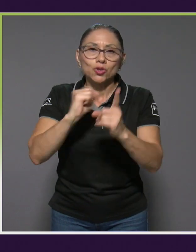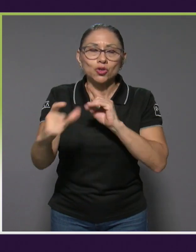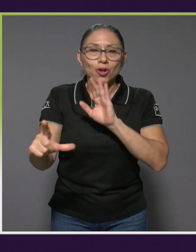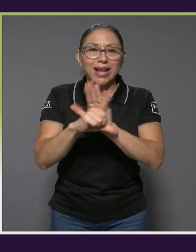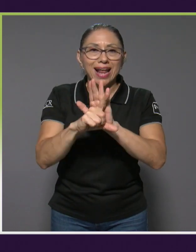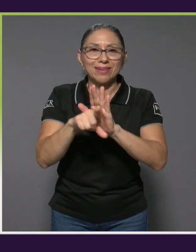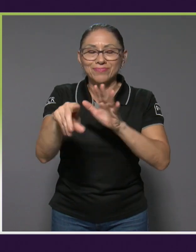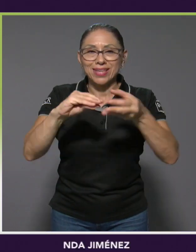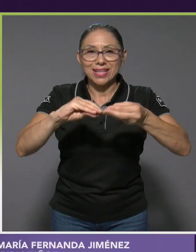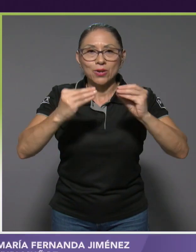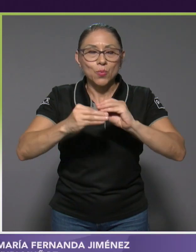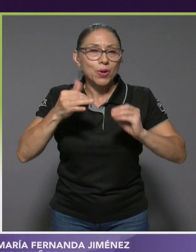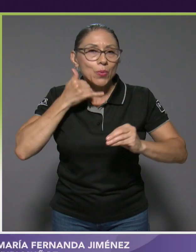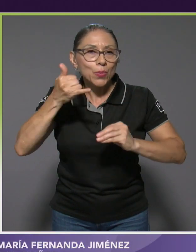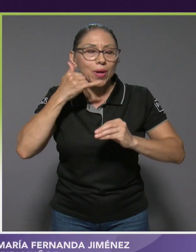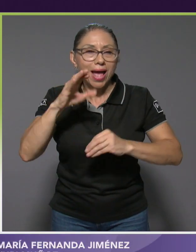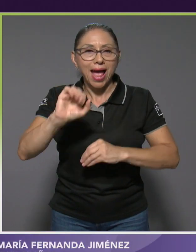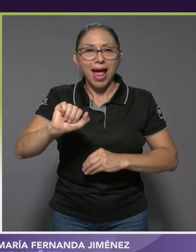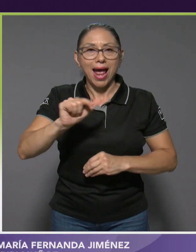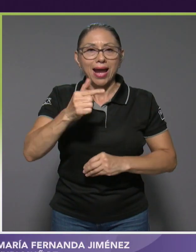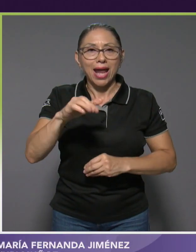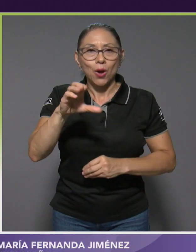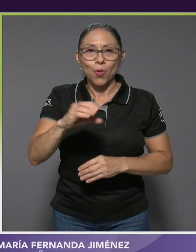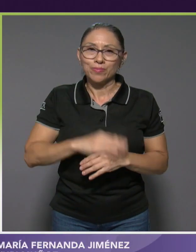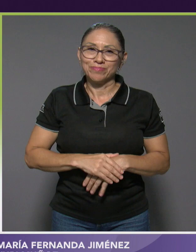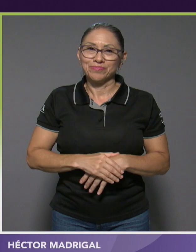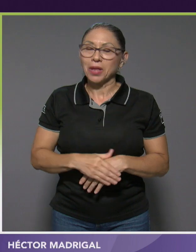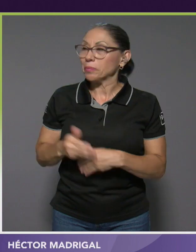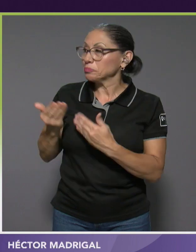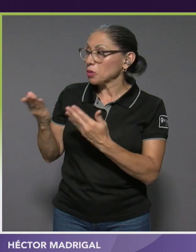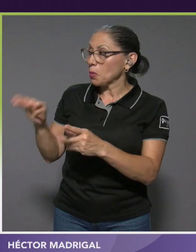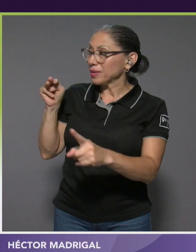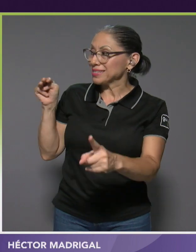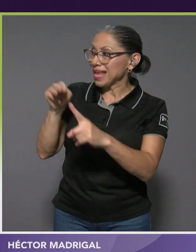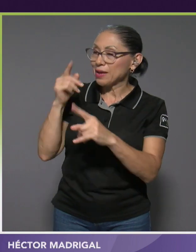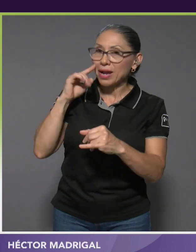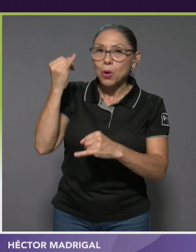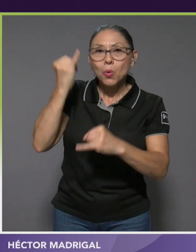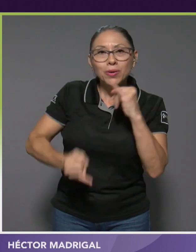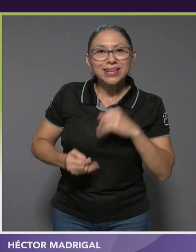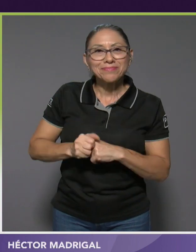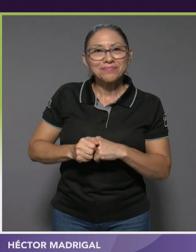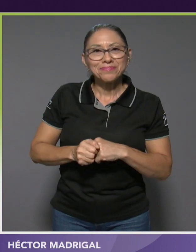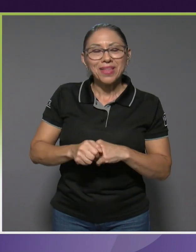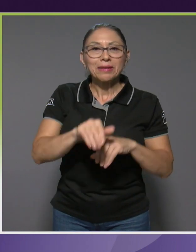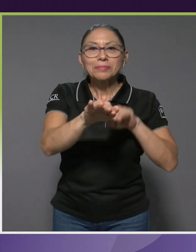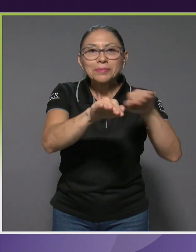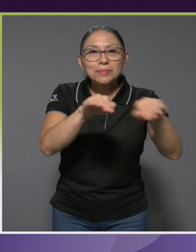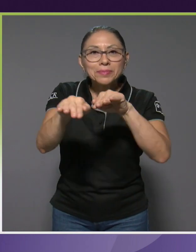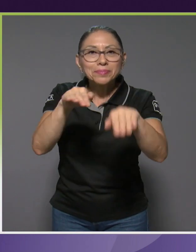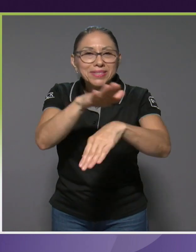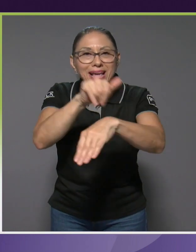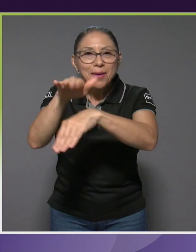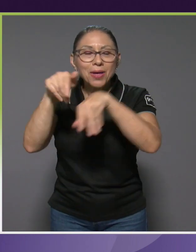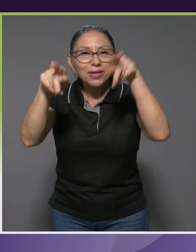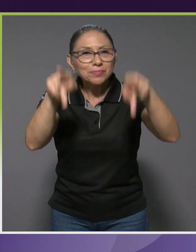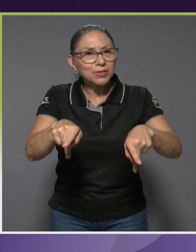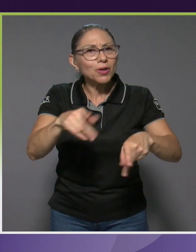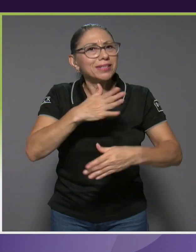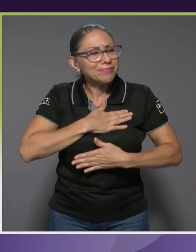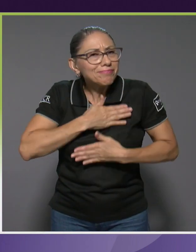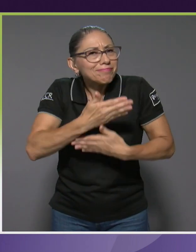de AGECO. Y bueno, don Gerardo, un mensaje para concluir este llamado a las personas a que se atrevan,